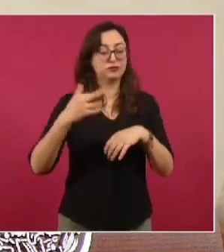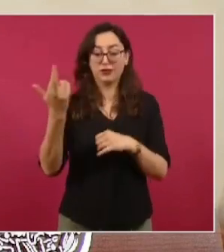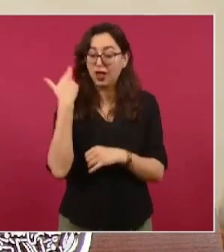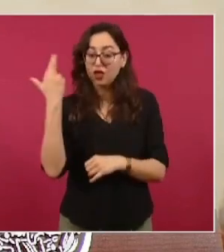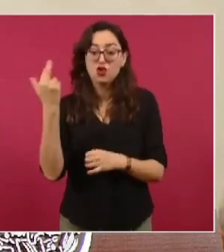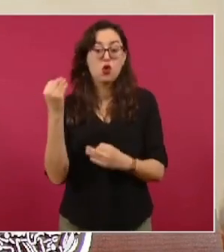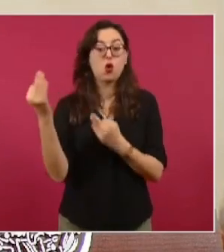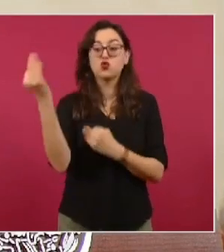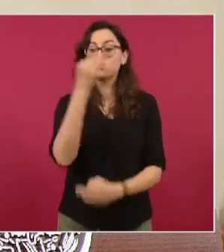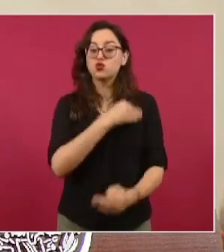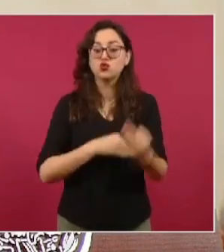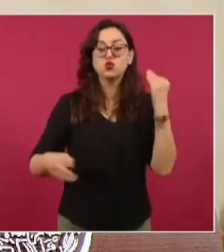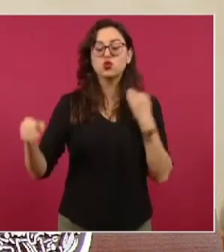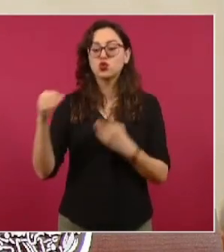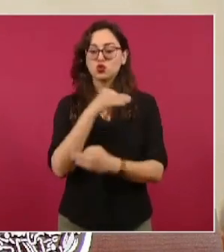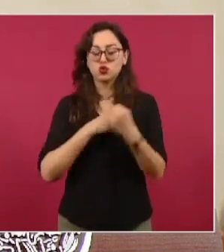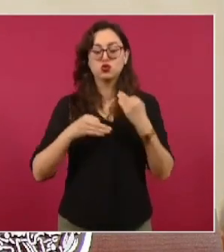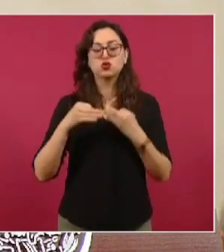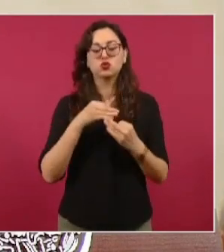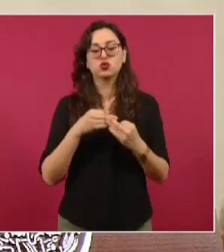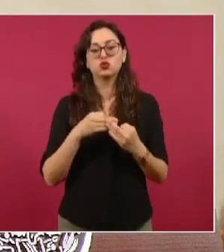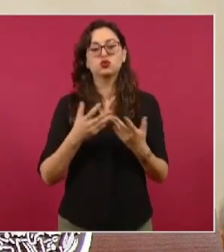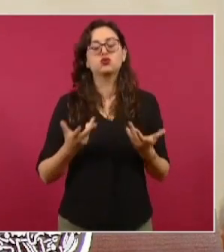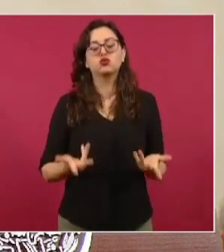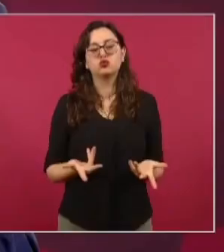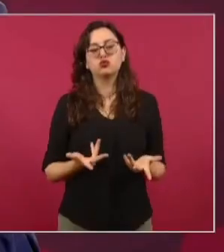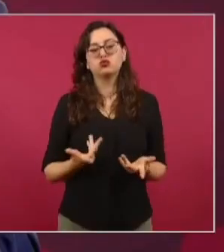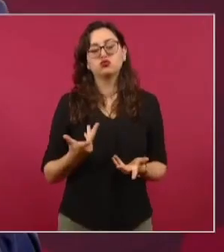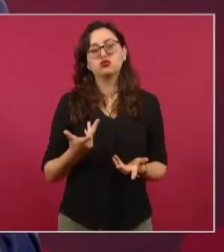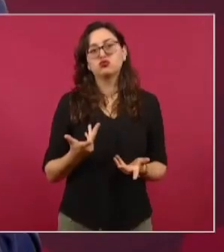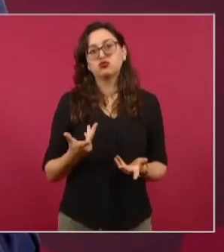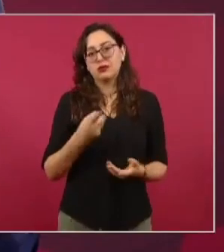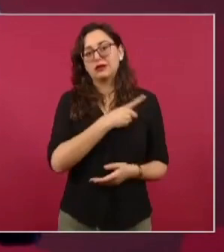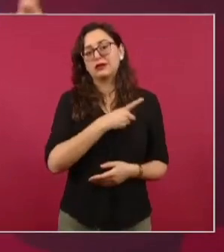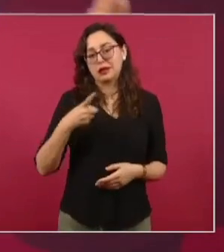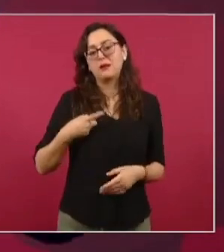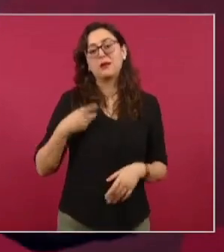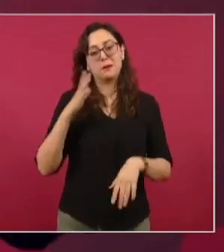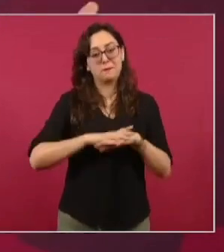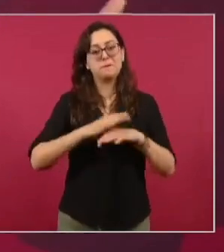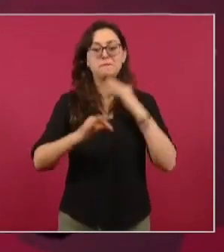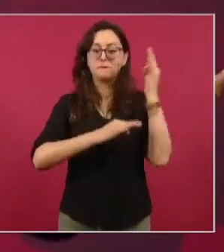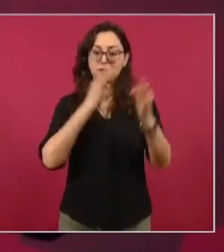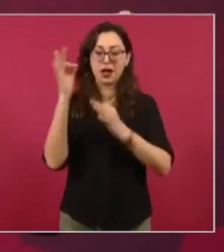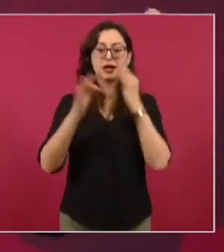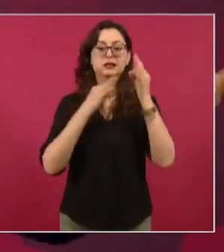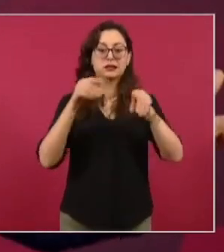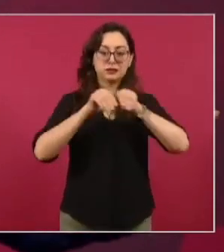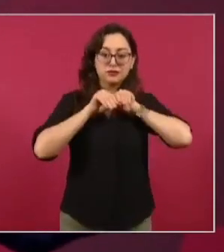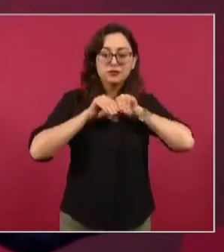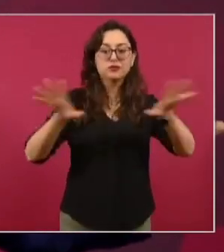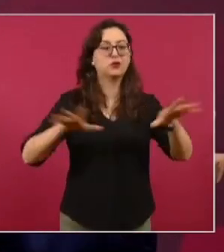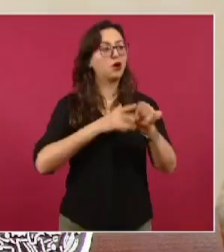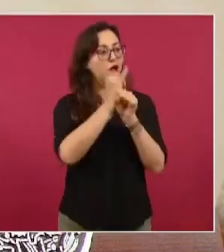algo que hacemos con todo respeto desde luego pues recojan más